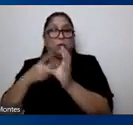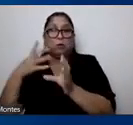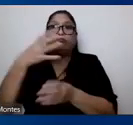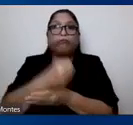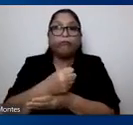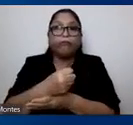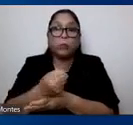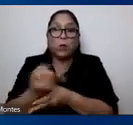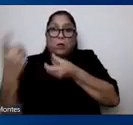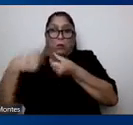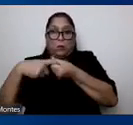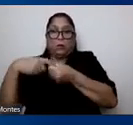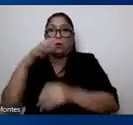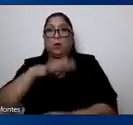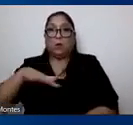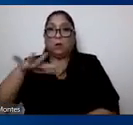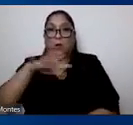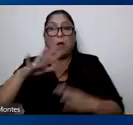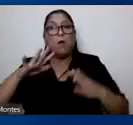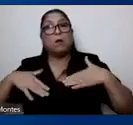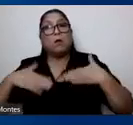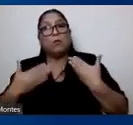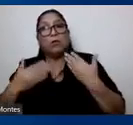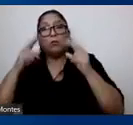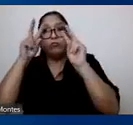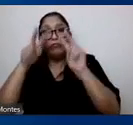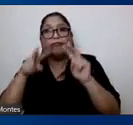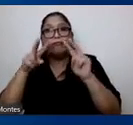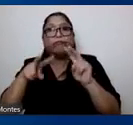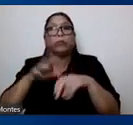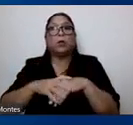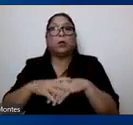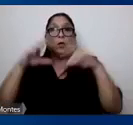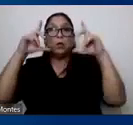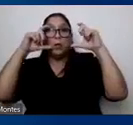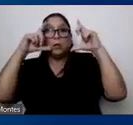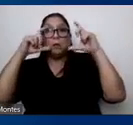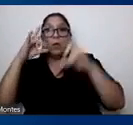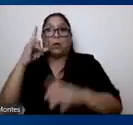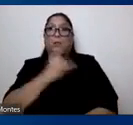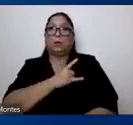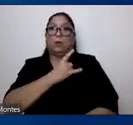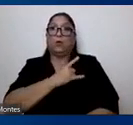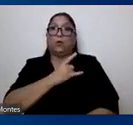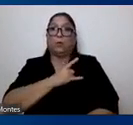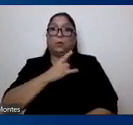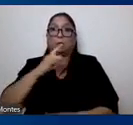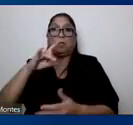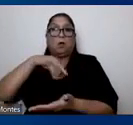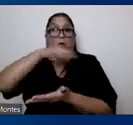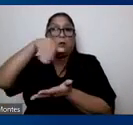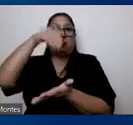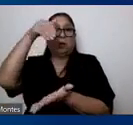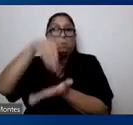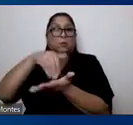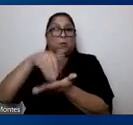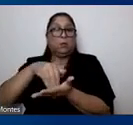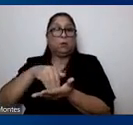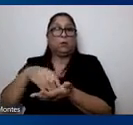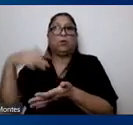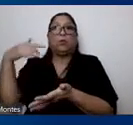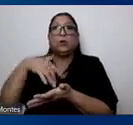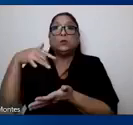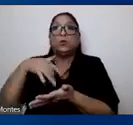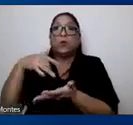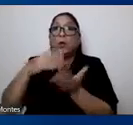en ellas, ¿no? Y podemos aquí, por ejemplo, en esta imagen de la Universidad Nacional del Centro, ¿no? Como estudiaban los